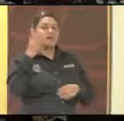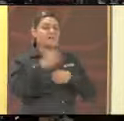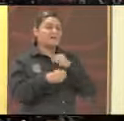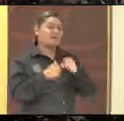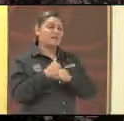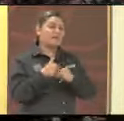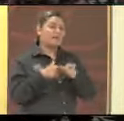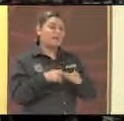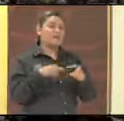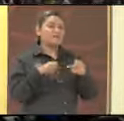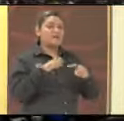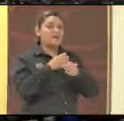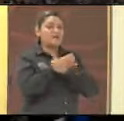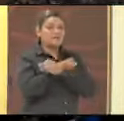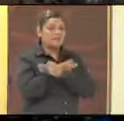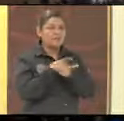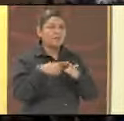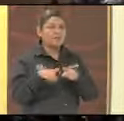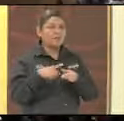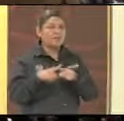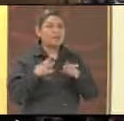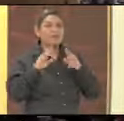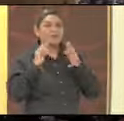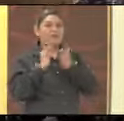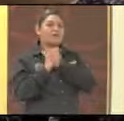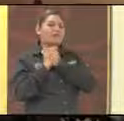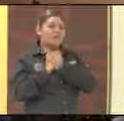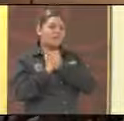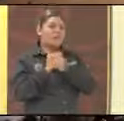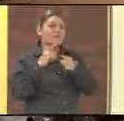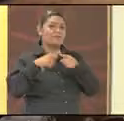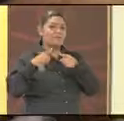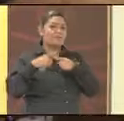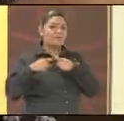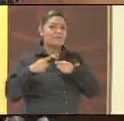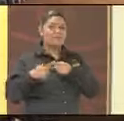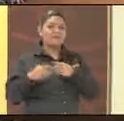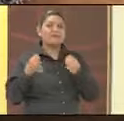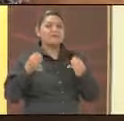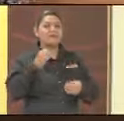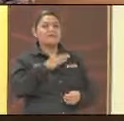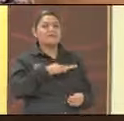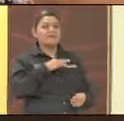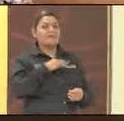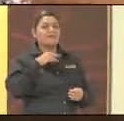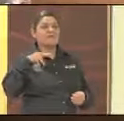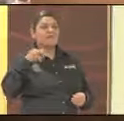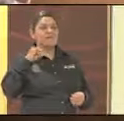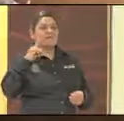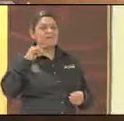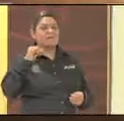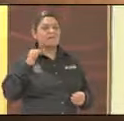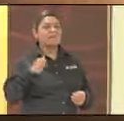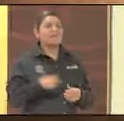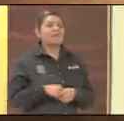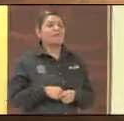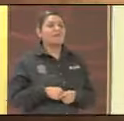educativa. Rifamos diversos regalos, ya lo comenté también. Felicidades a la maestra Nidia Abigail Ramírez